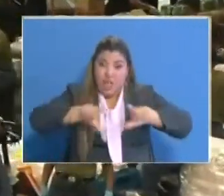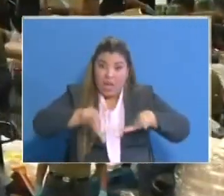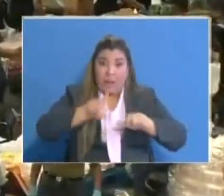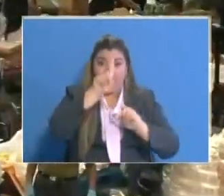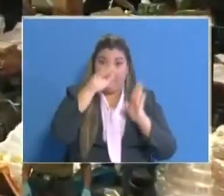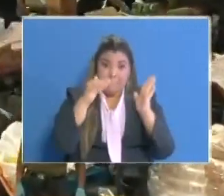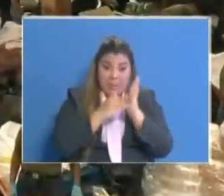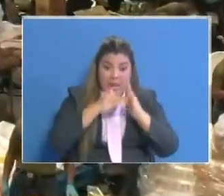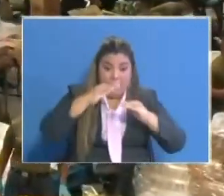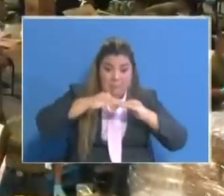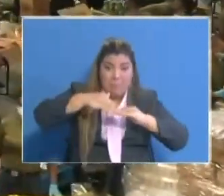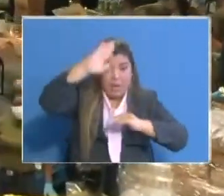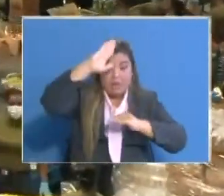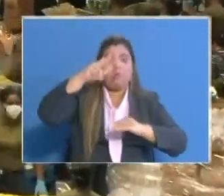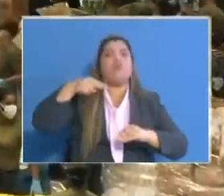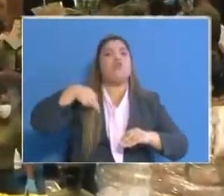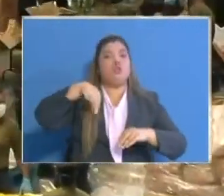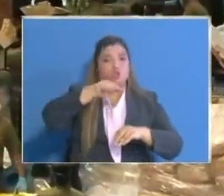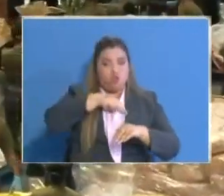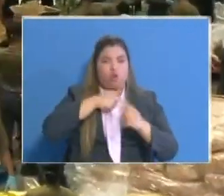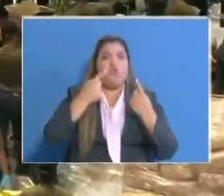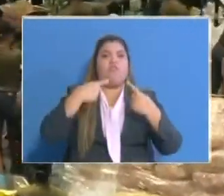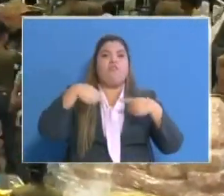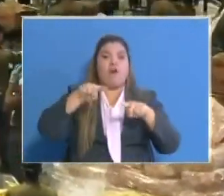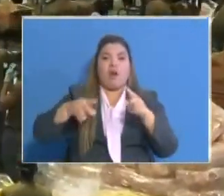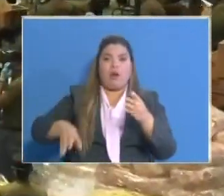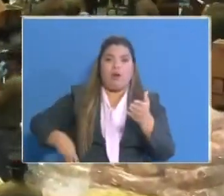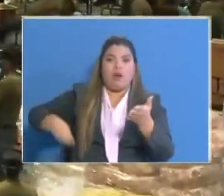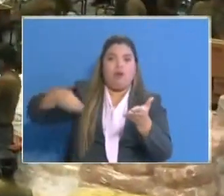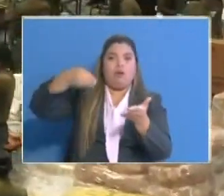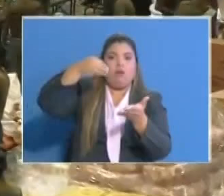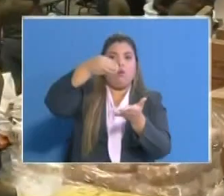aportar al Fondo Panamá Solidario.